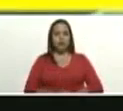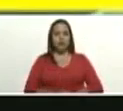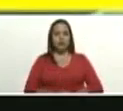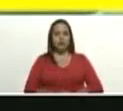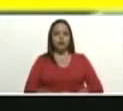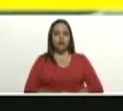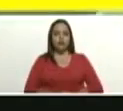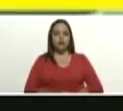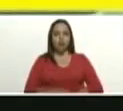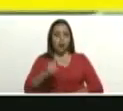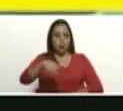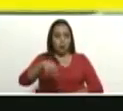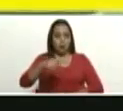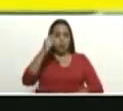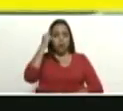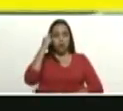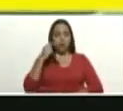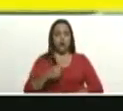en este día